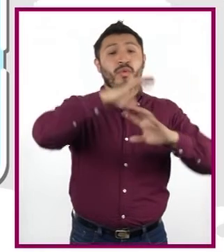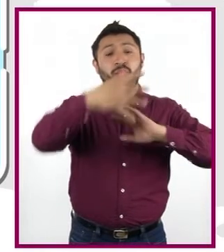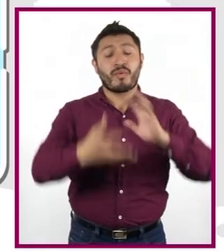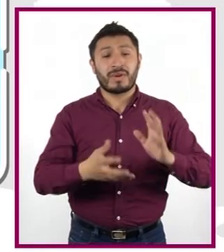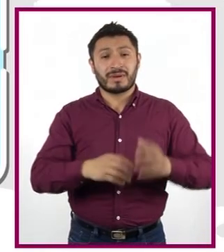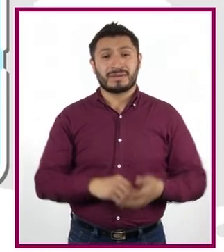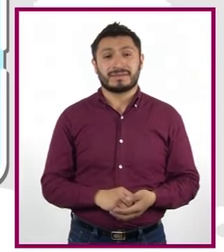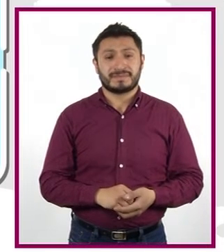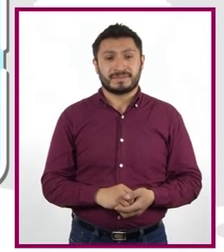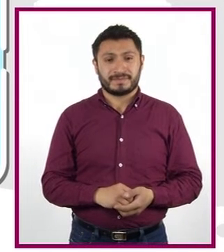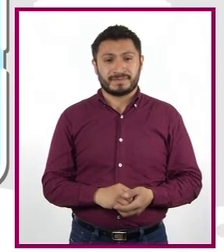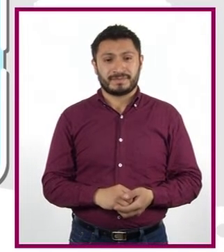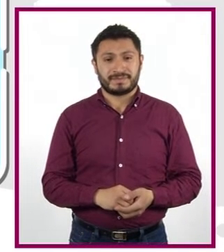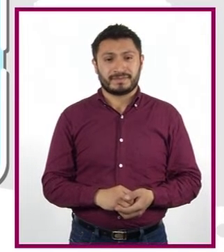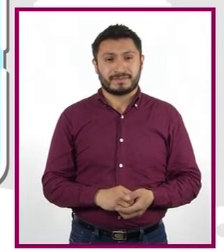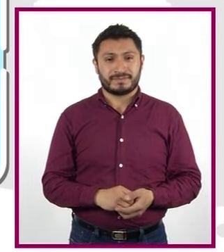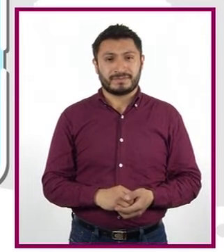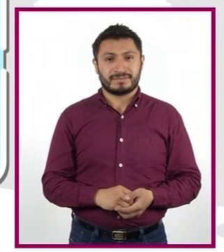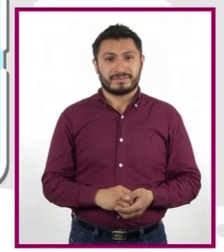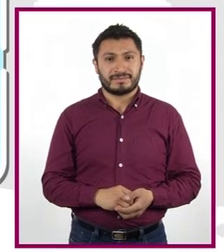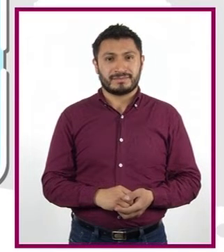ambiente.